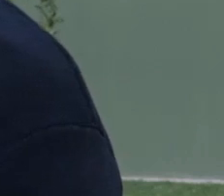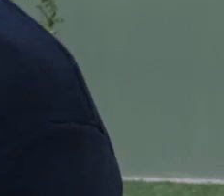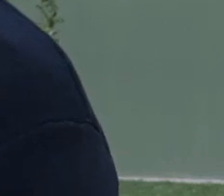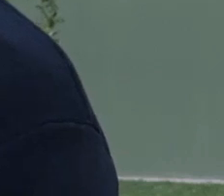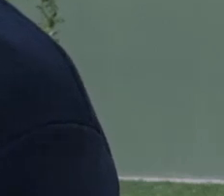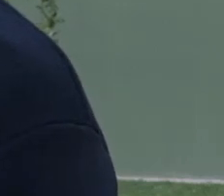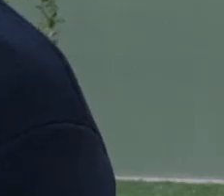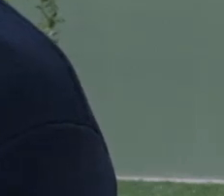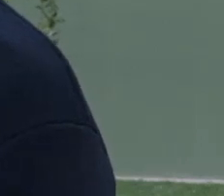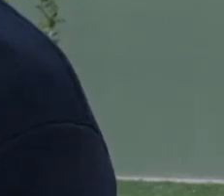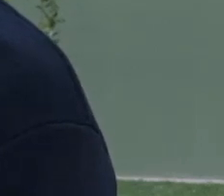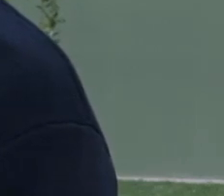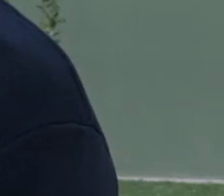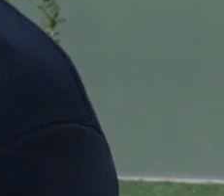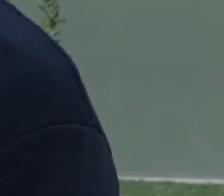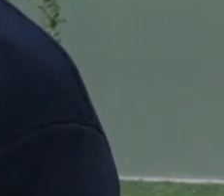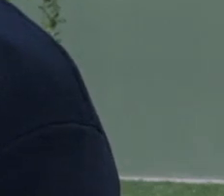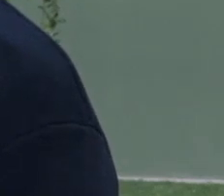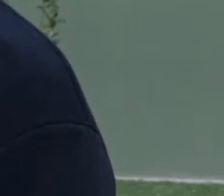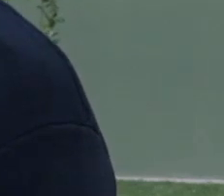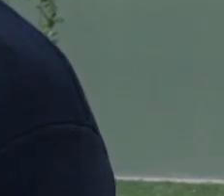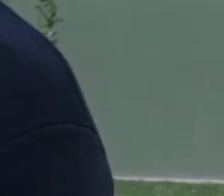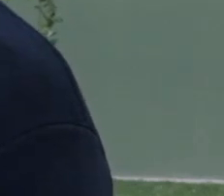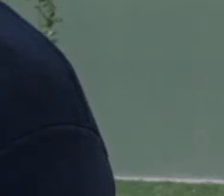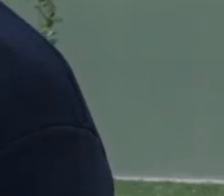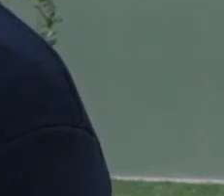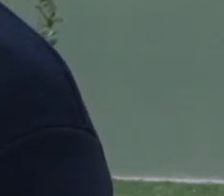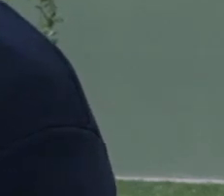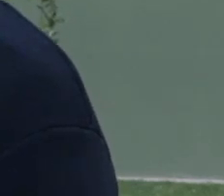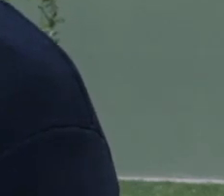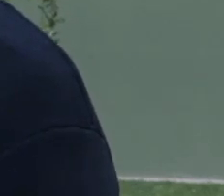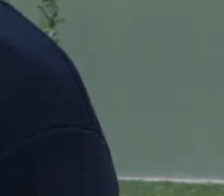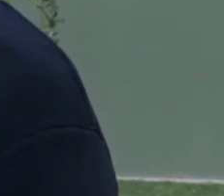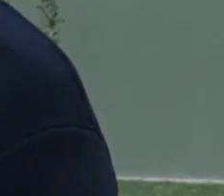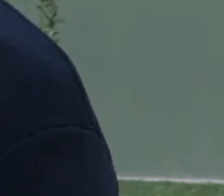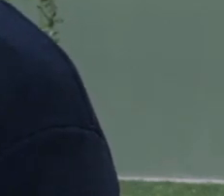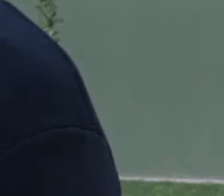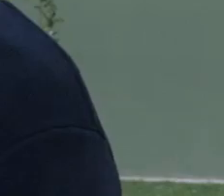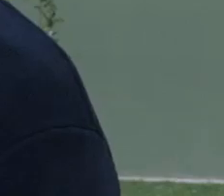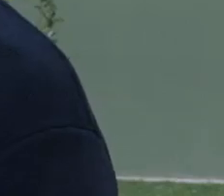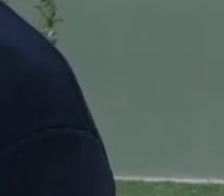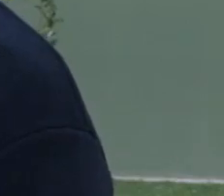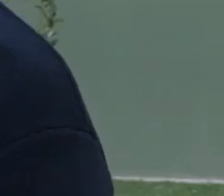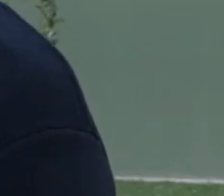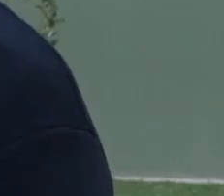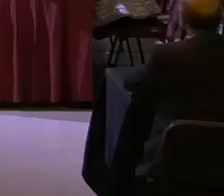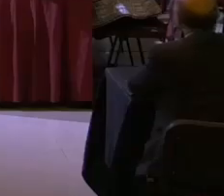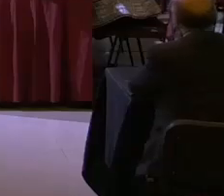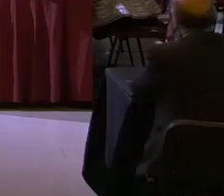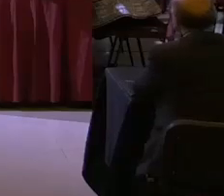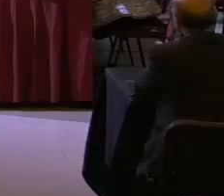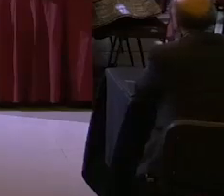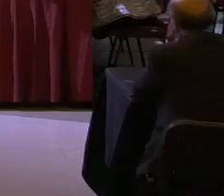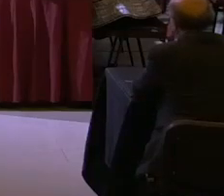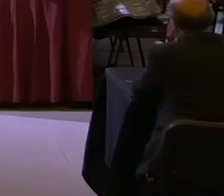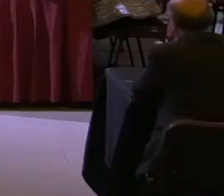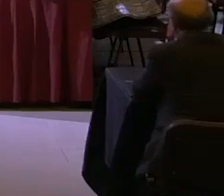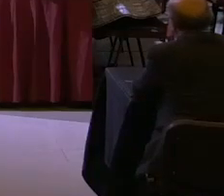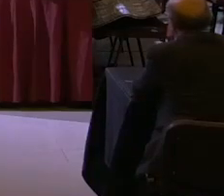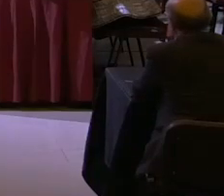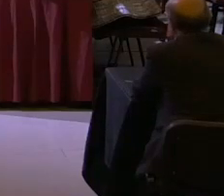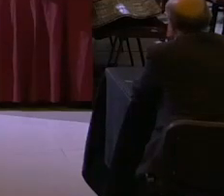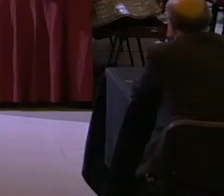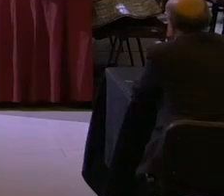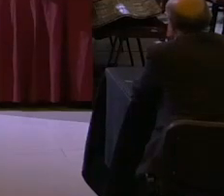las diferentes programas y políticas vinculados con los objetivos de inclusión, calidad, equidad en nuestros